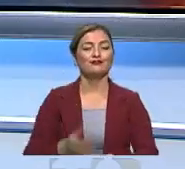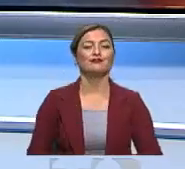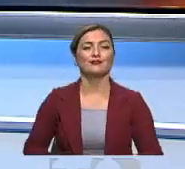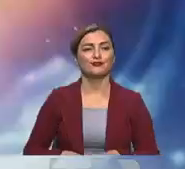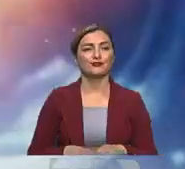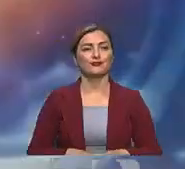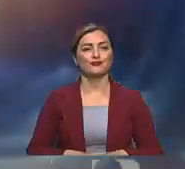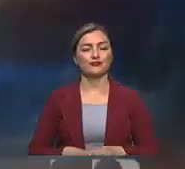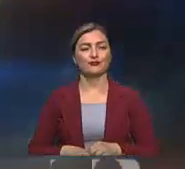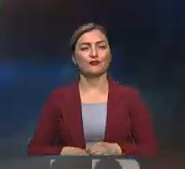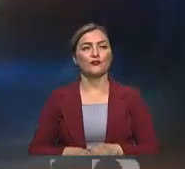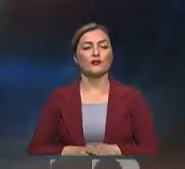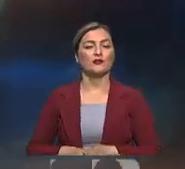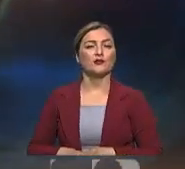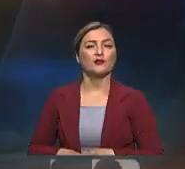resumen.